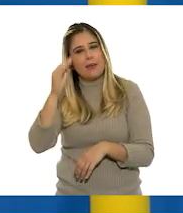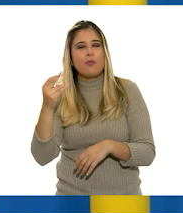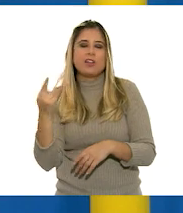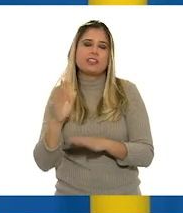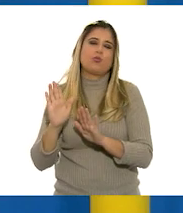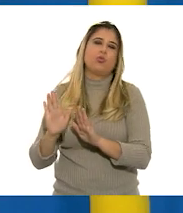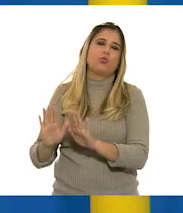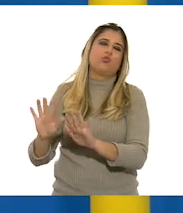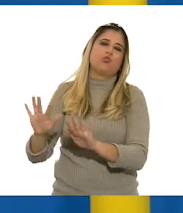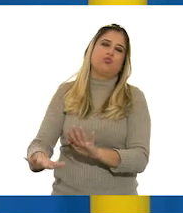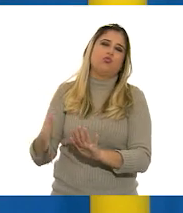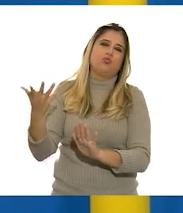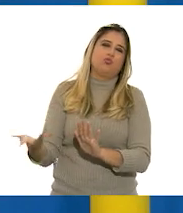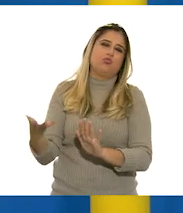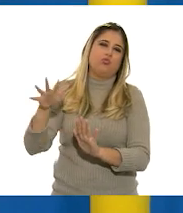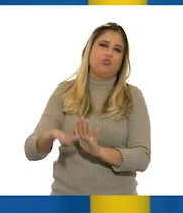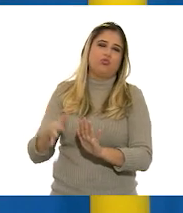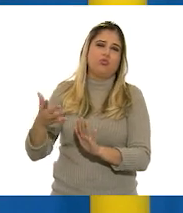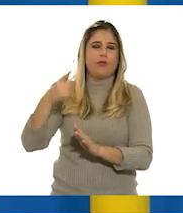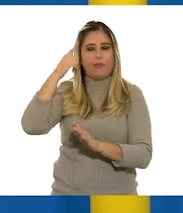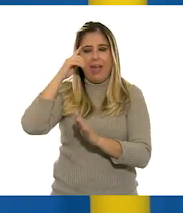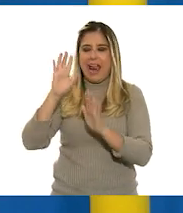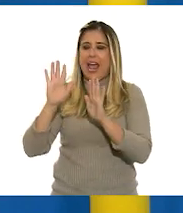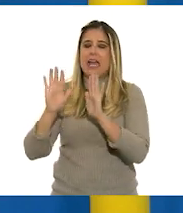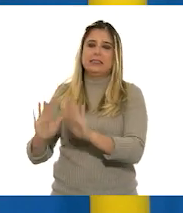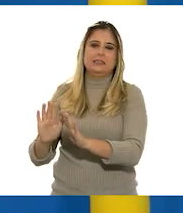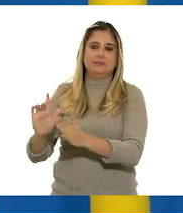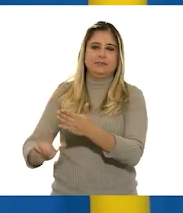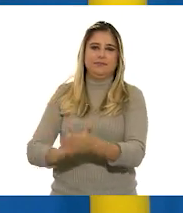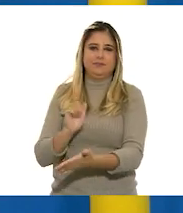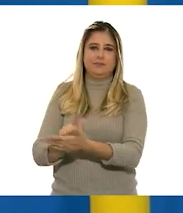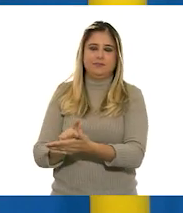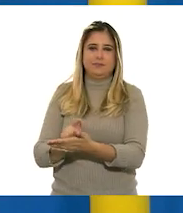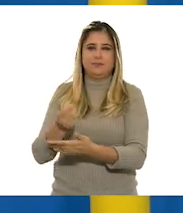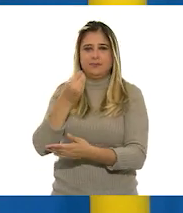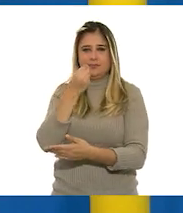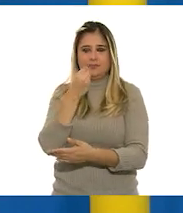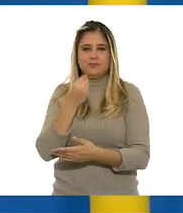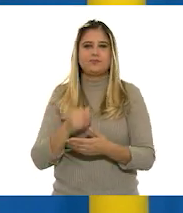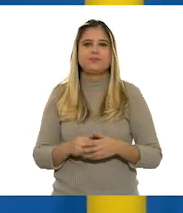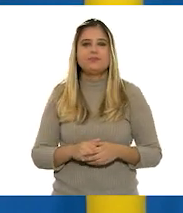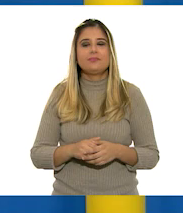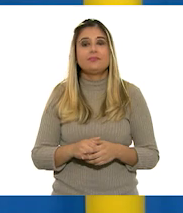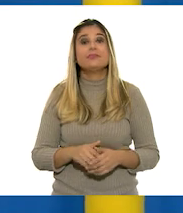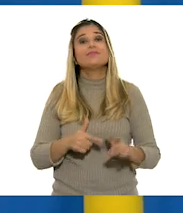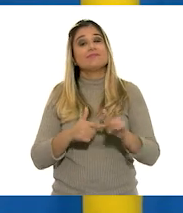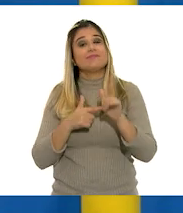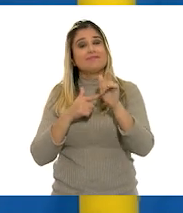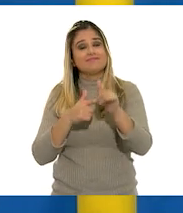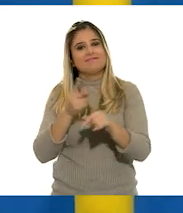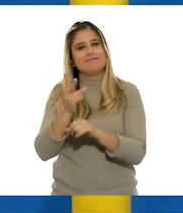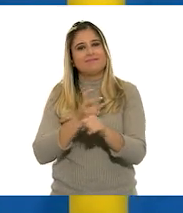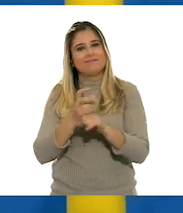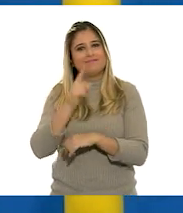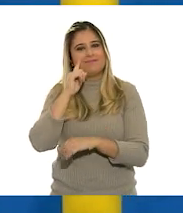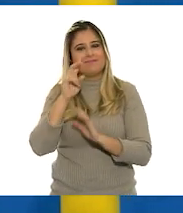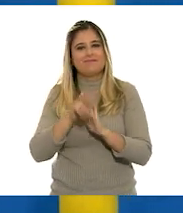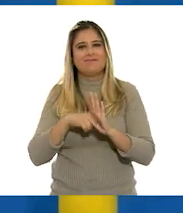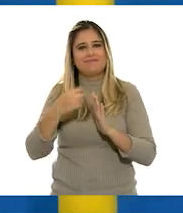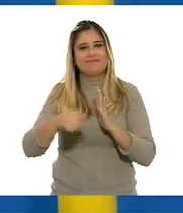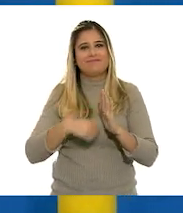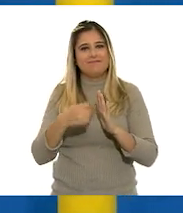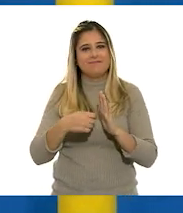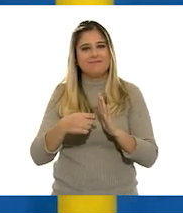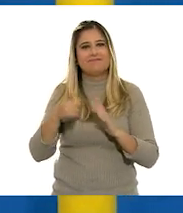se requiera cada alimento para conservar sus propiedades nutritivas. Muy bien. A continuación, les invito a ver el siguiente video